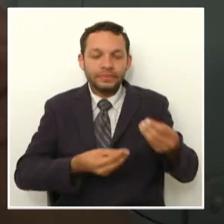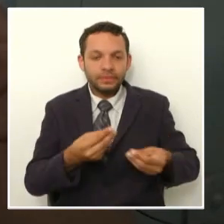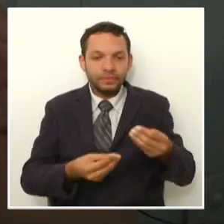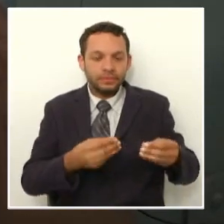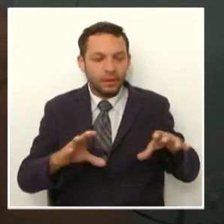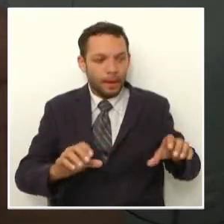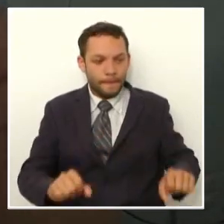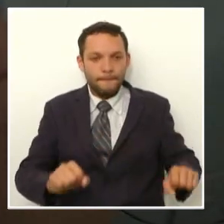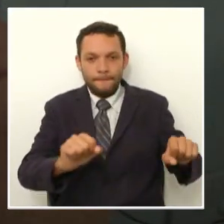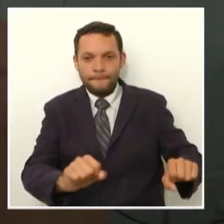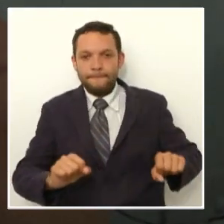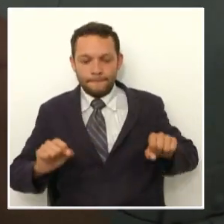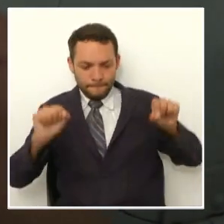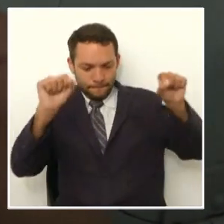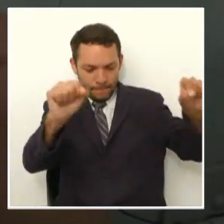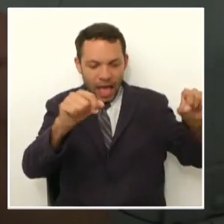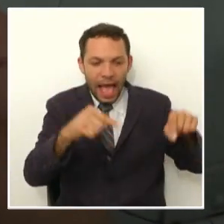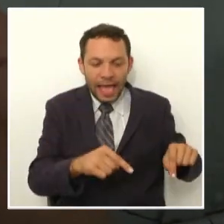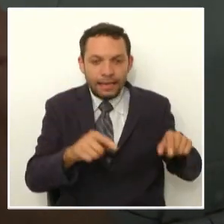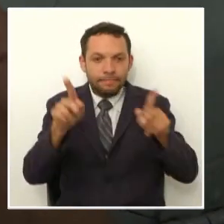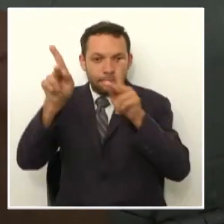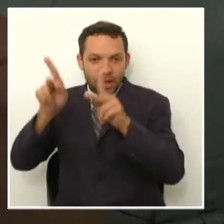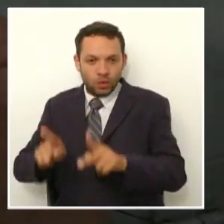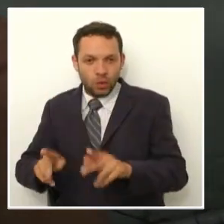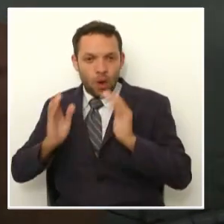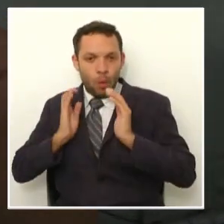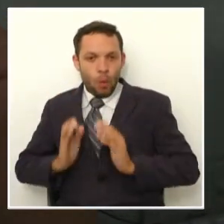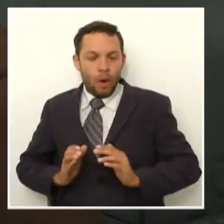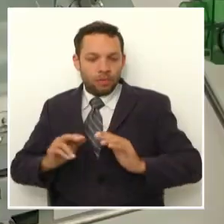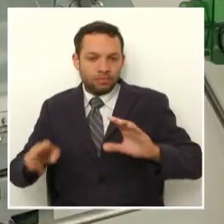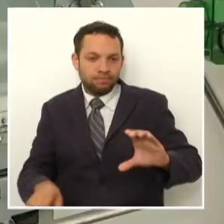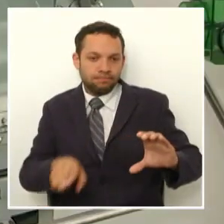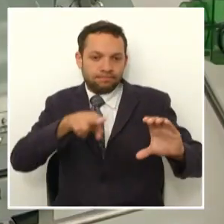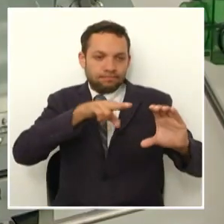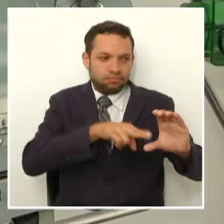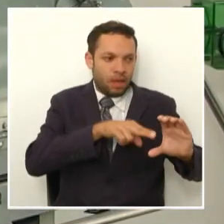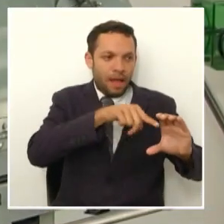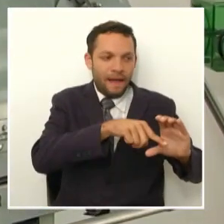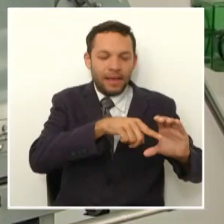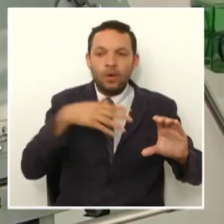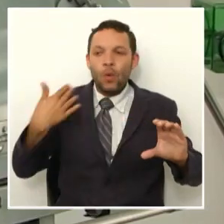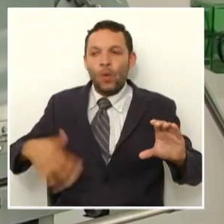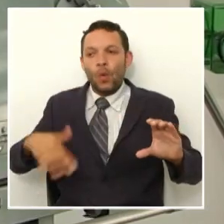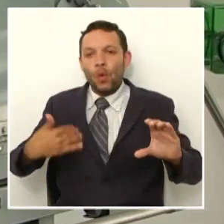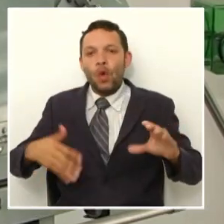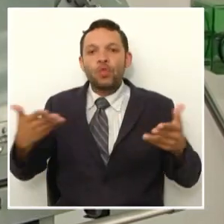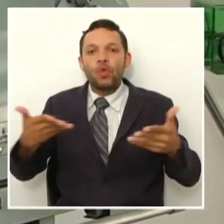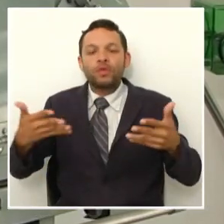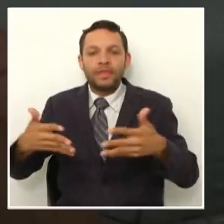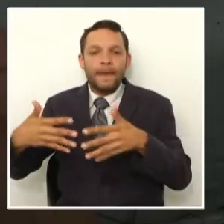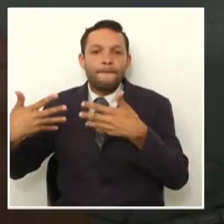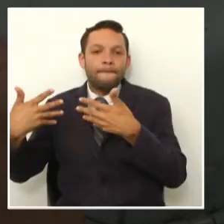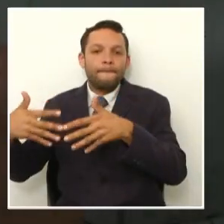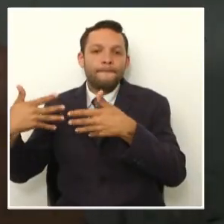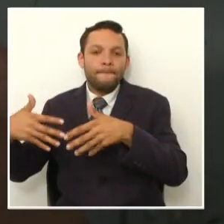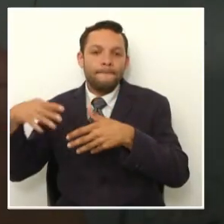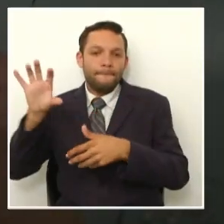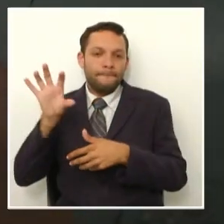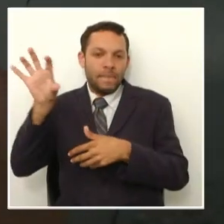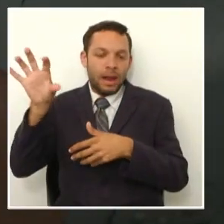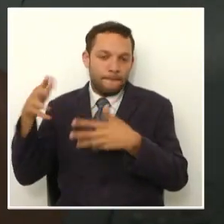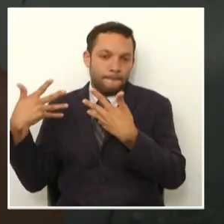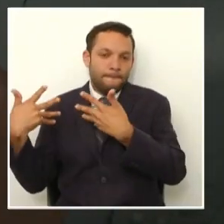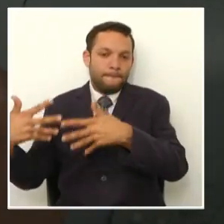equipo llegó a Manizales, donado por el Ejército de los Estados Unidos, estaba en Panamá. Este equipo no se usó